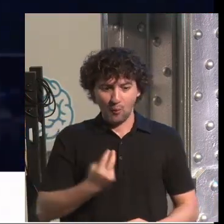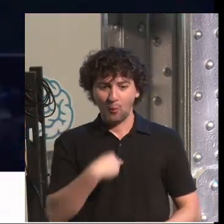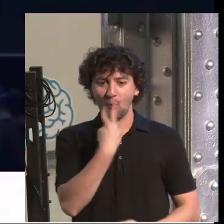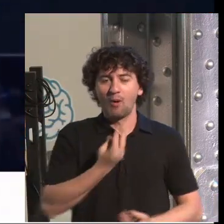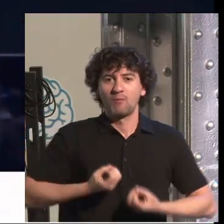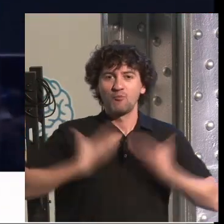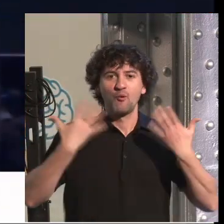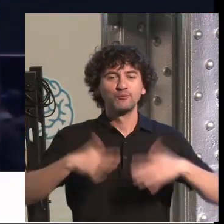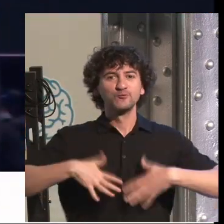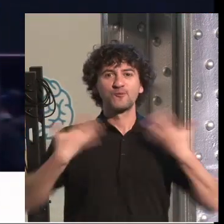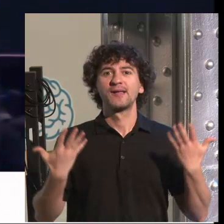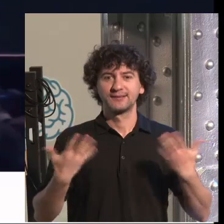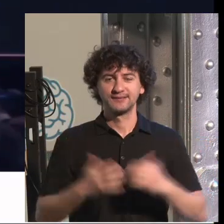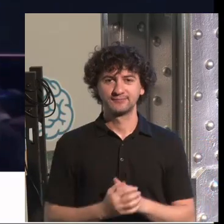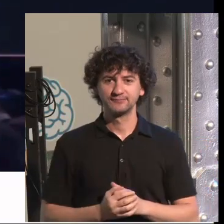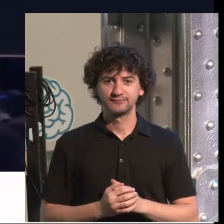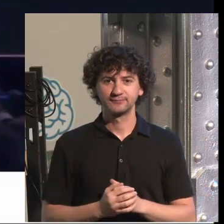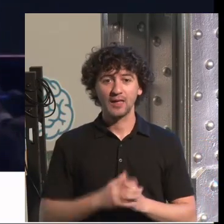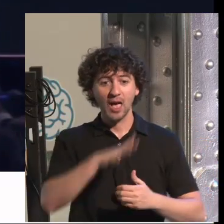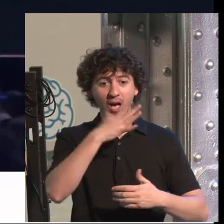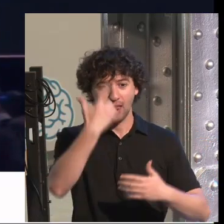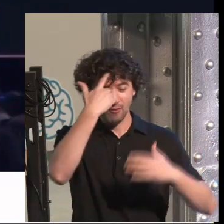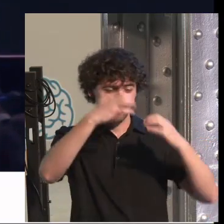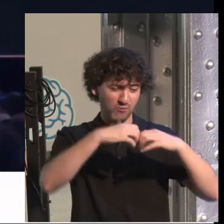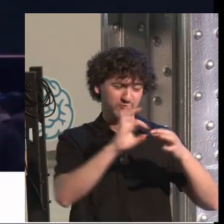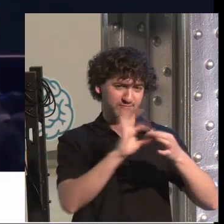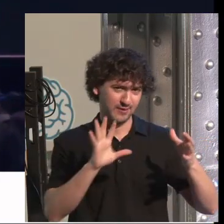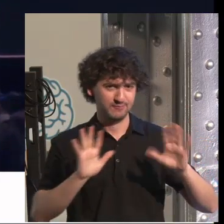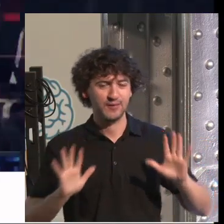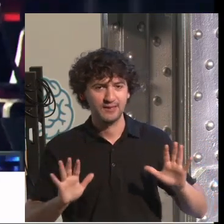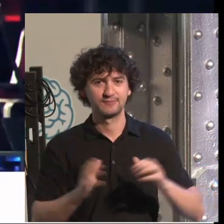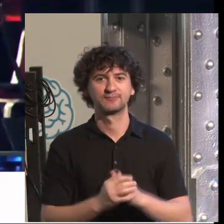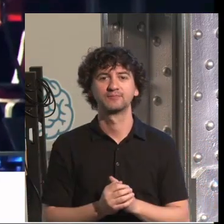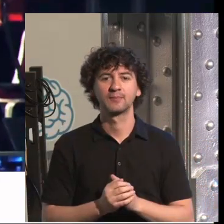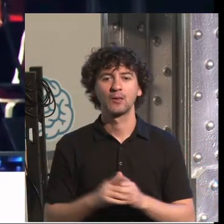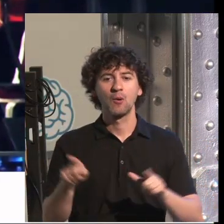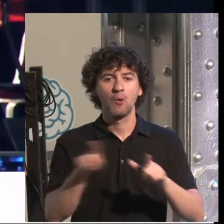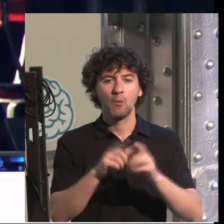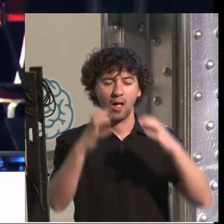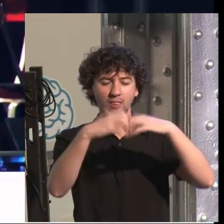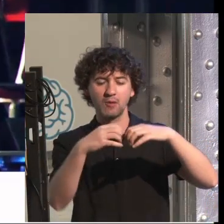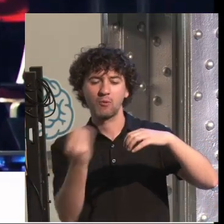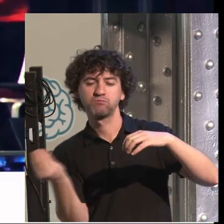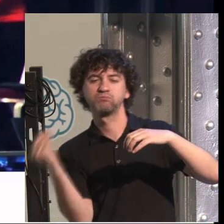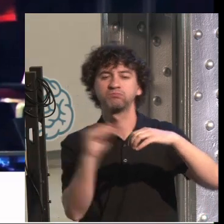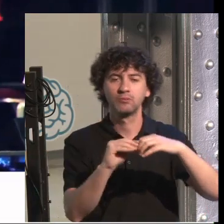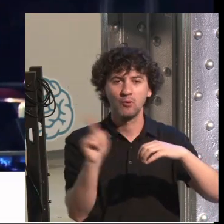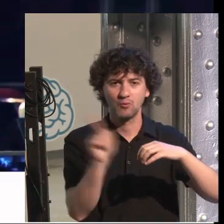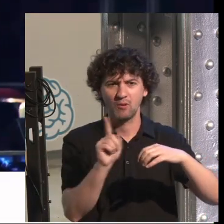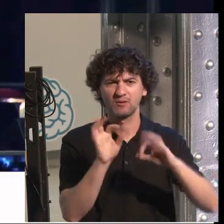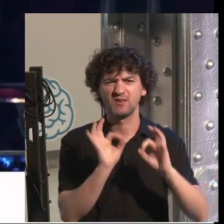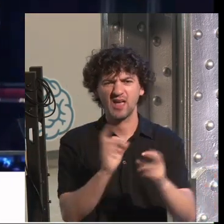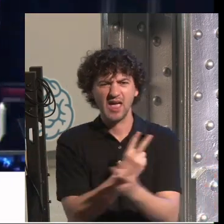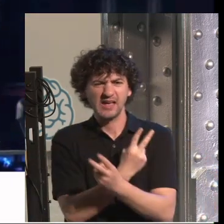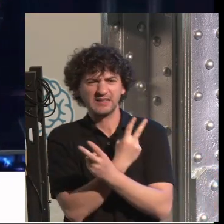Ahora viene algo que no está relacionado con el cerebro. Bueno, quizás sí, pero no es un implante cerebral, sino que esto es un exoesqueleto. Y